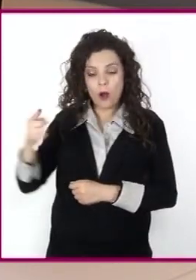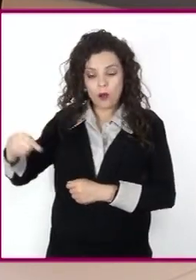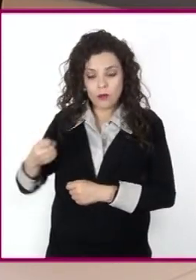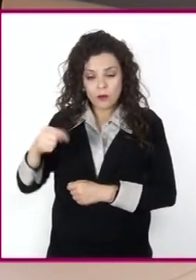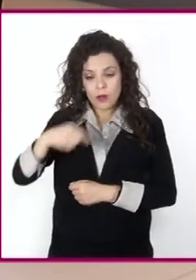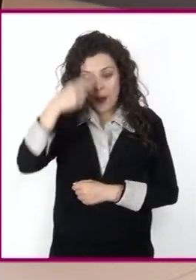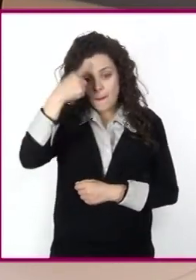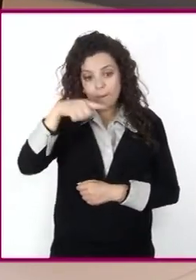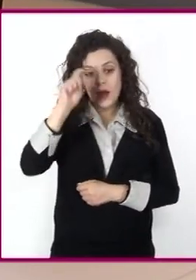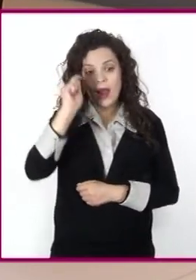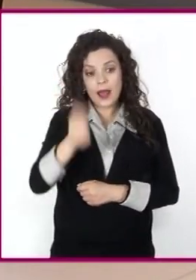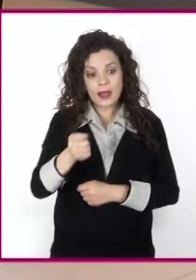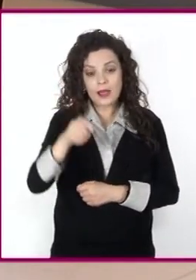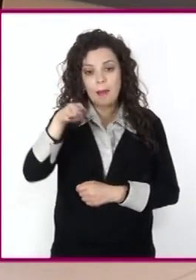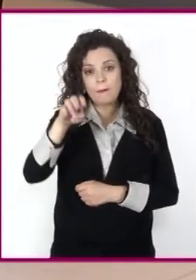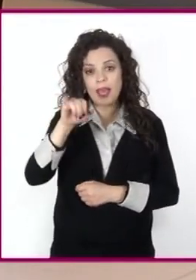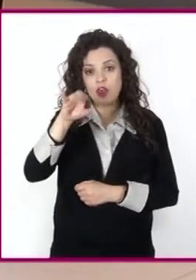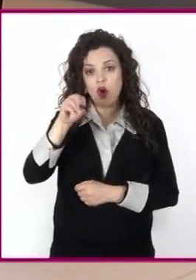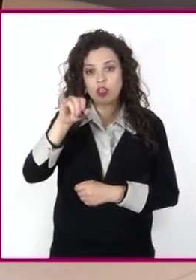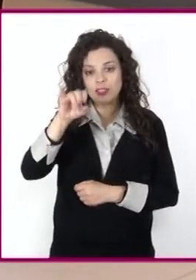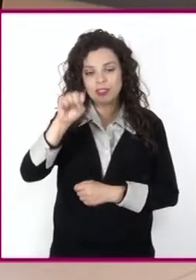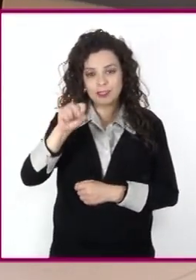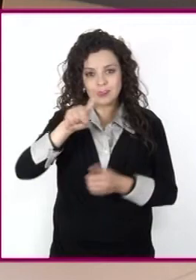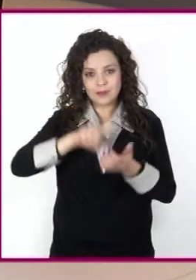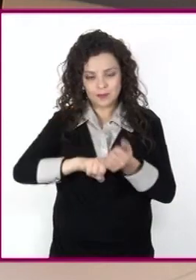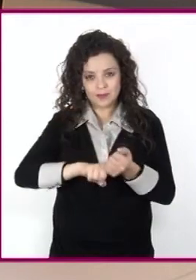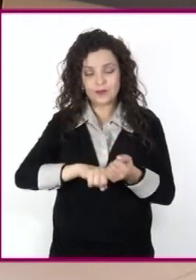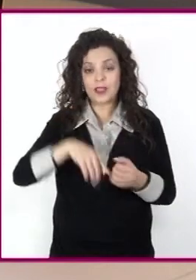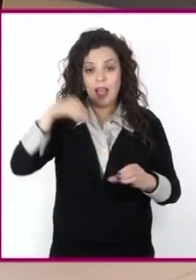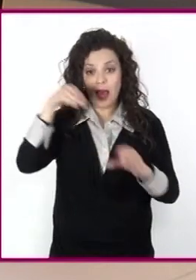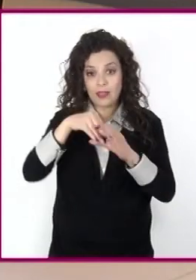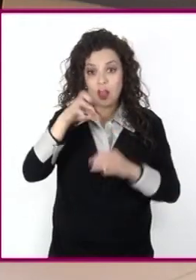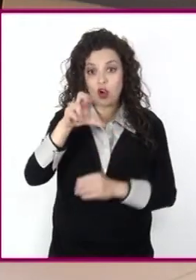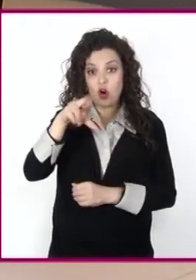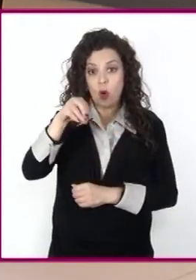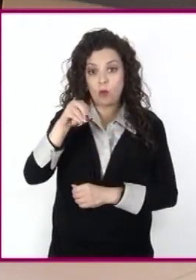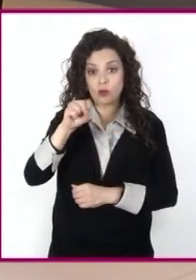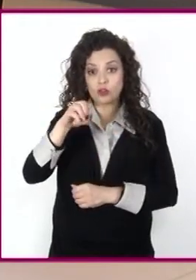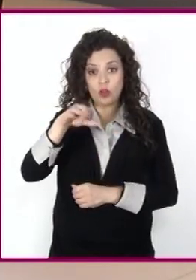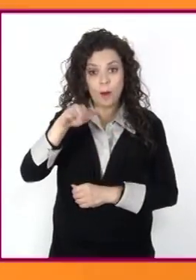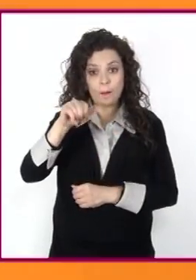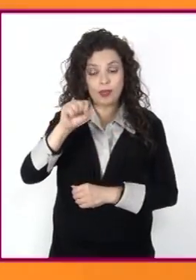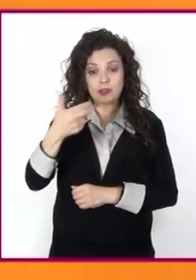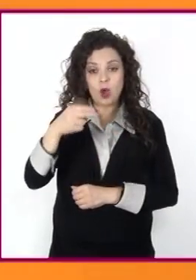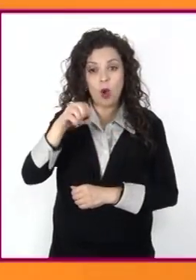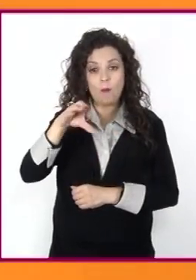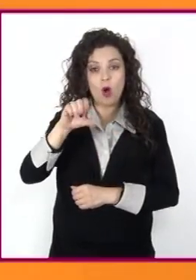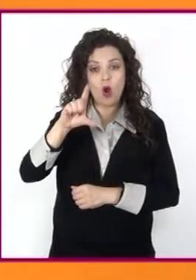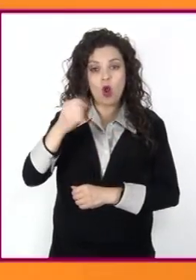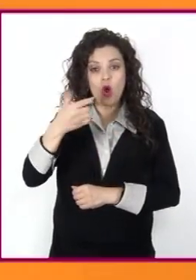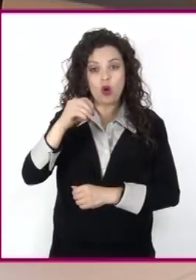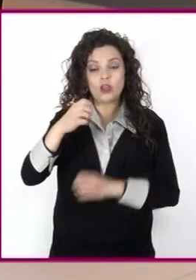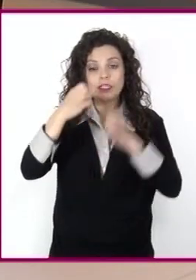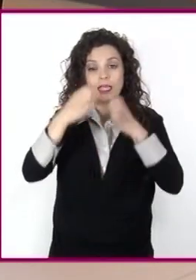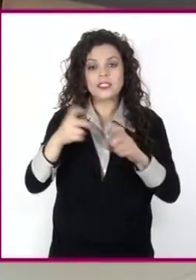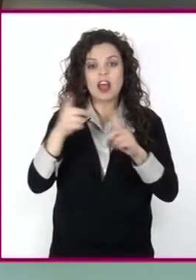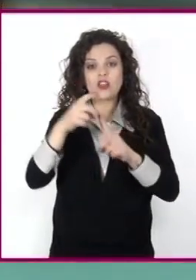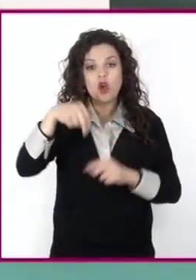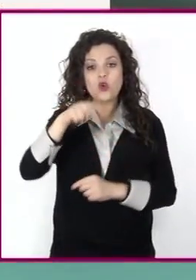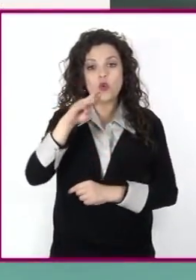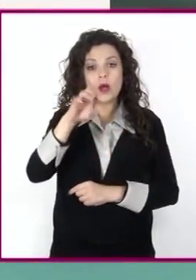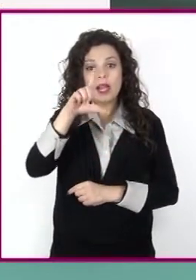división celular llamado meiosis, los cromosomas homólogos que están en el núcleo de la célula se